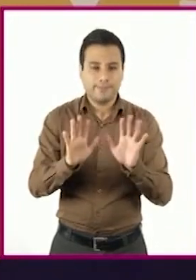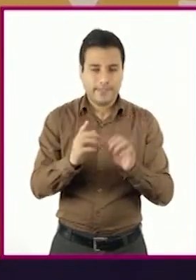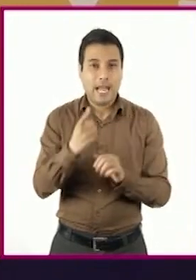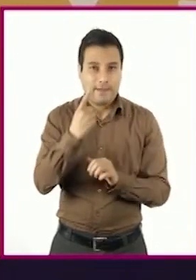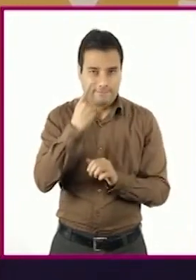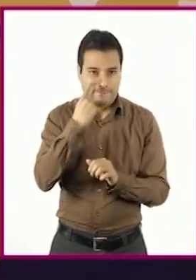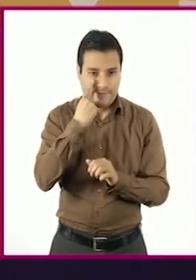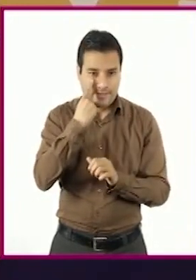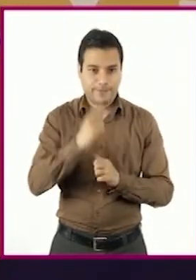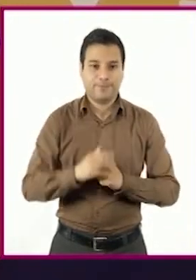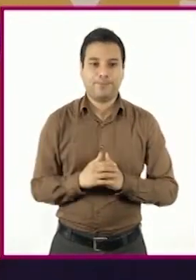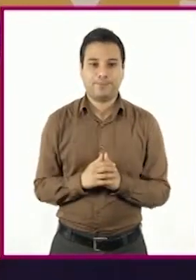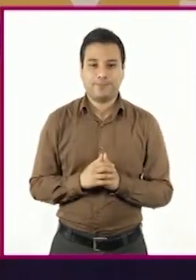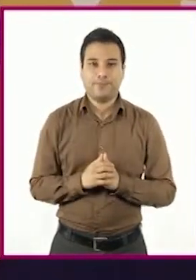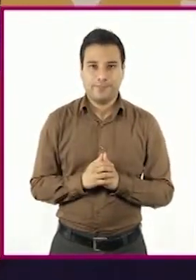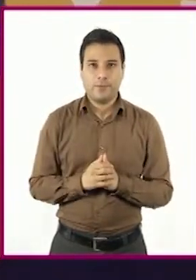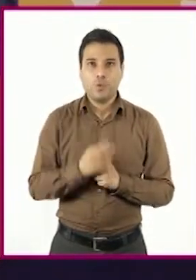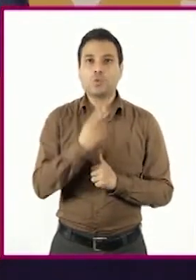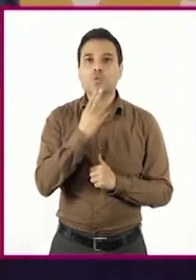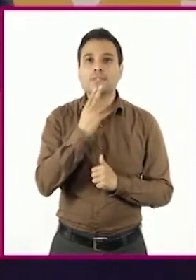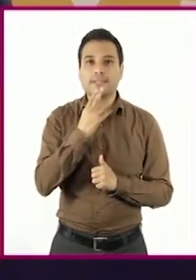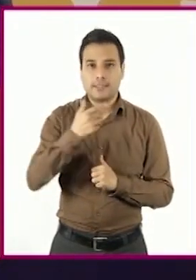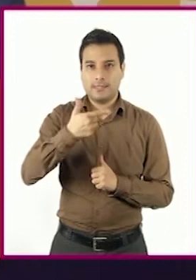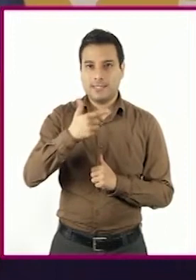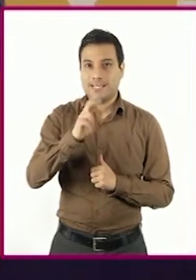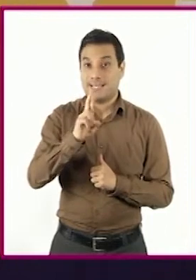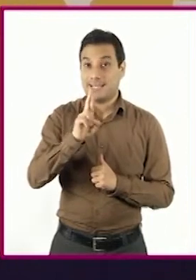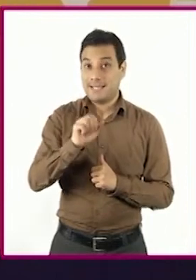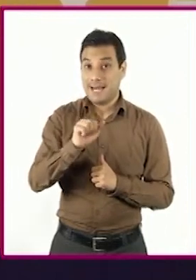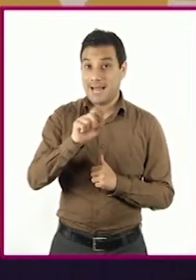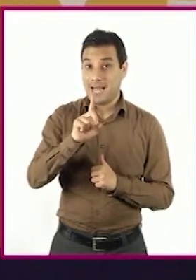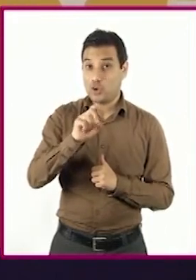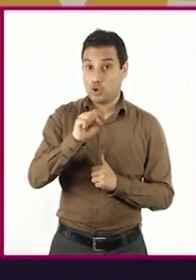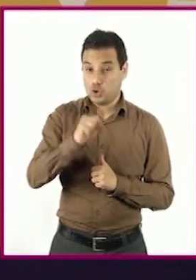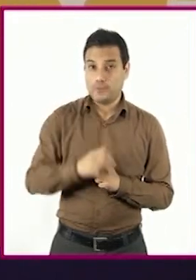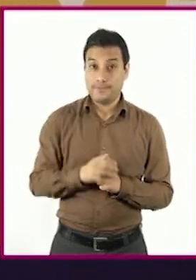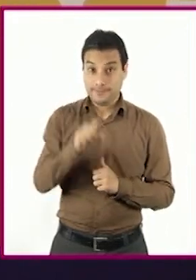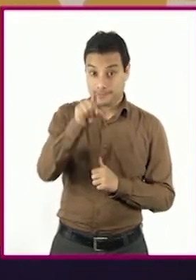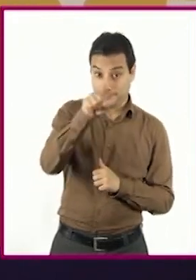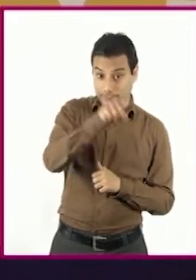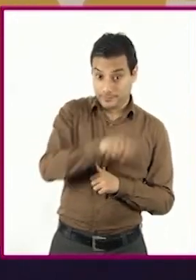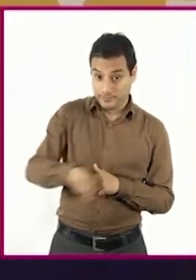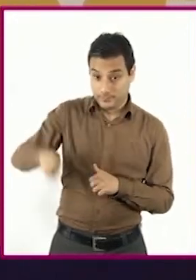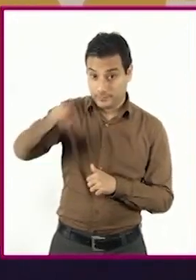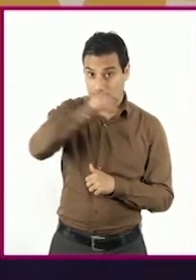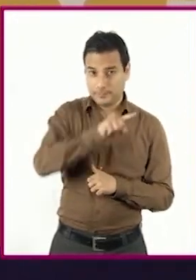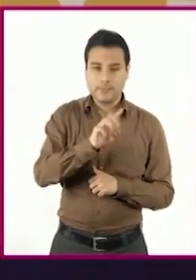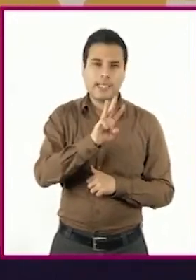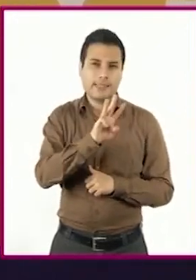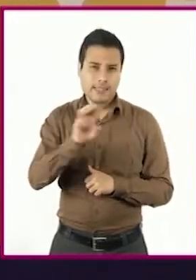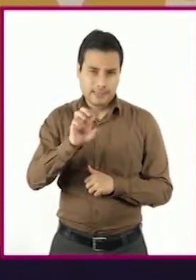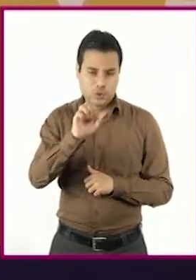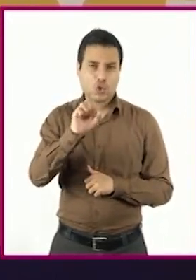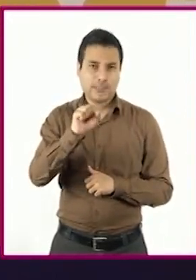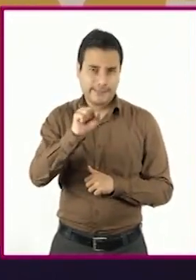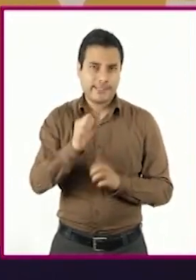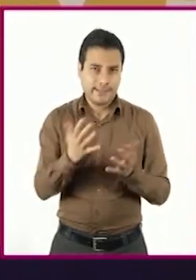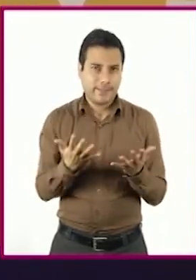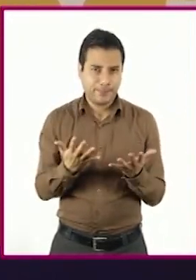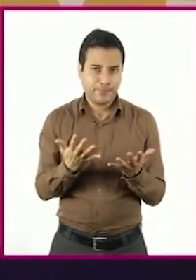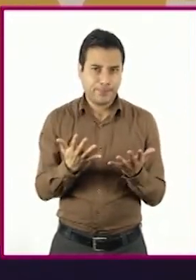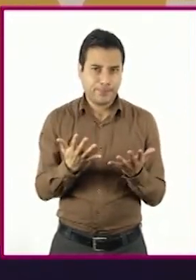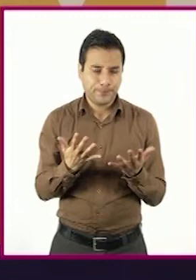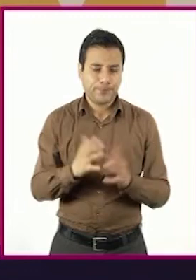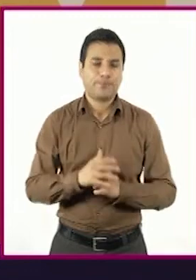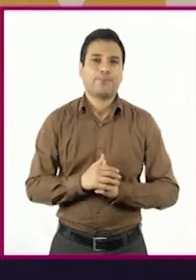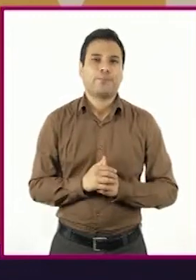sector circular son los grados. Un círculo comprende 360 grados para toda su